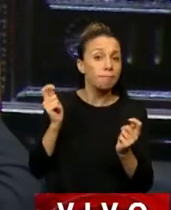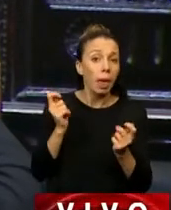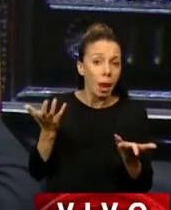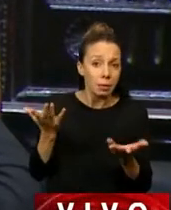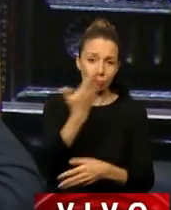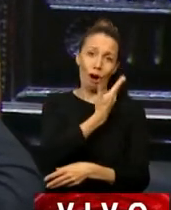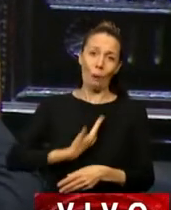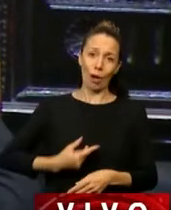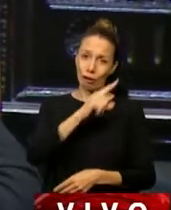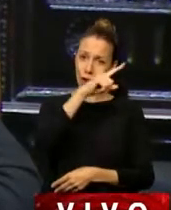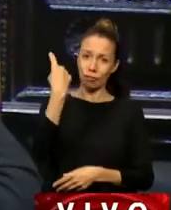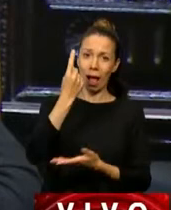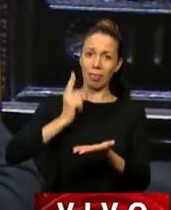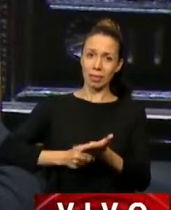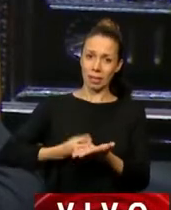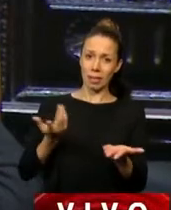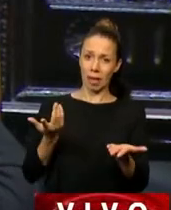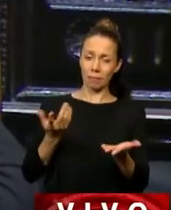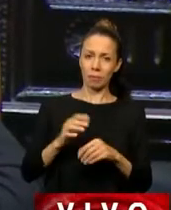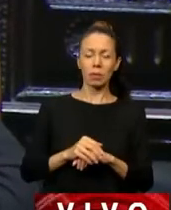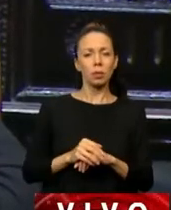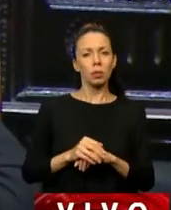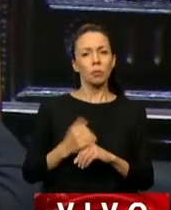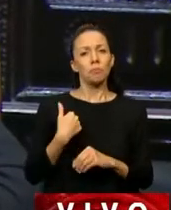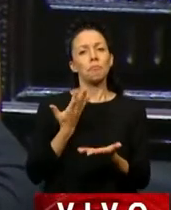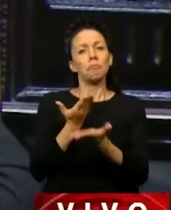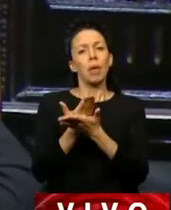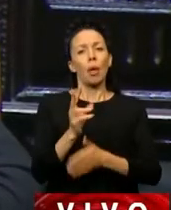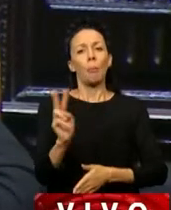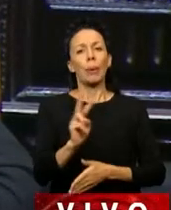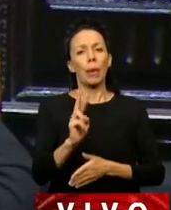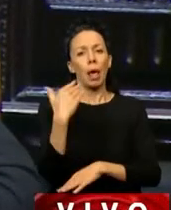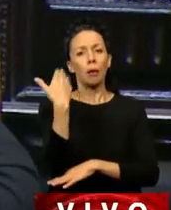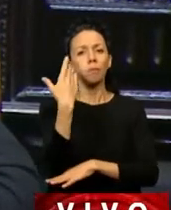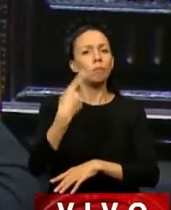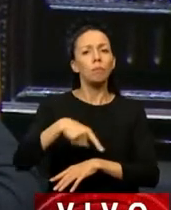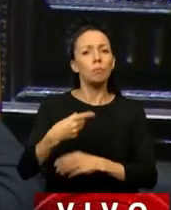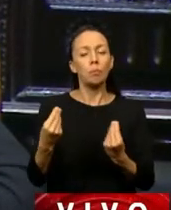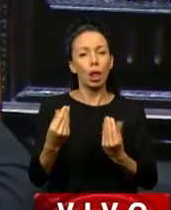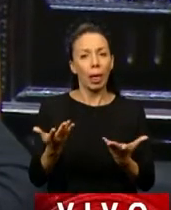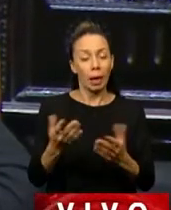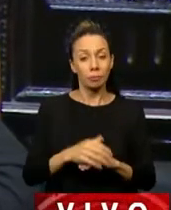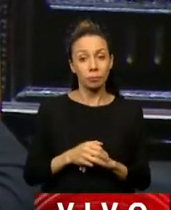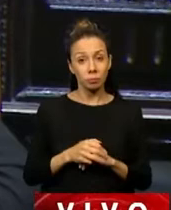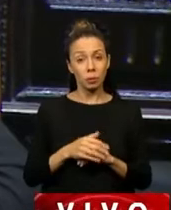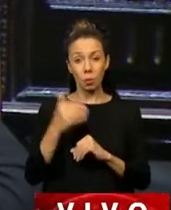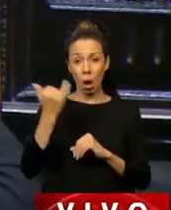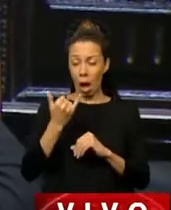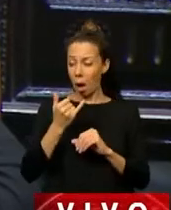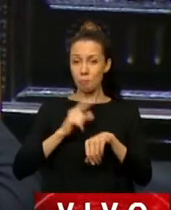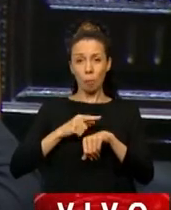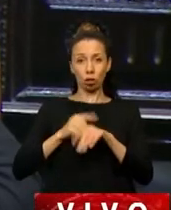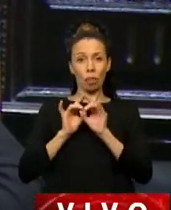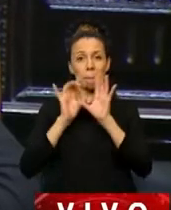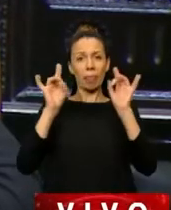Nacional. ¿Y por qué esta cuestión de privilegio? Porque por motivo de las decisiones que se han tomado durante la